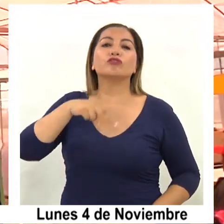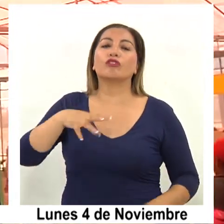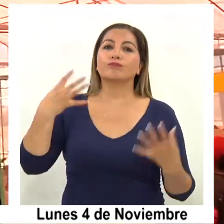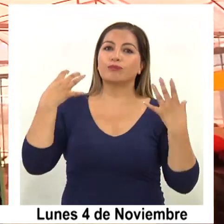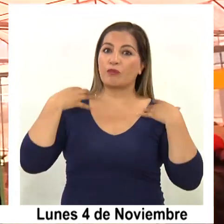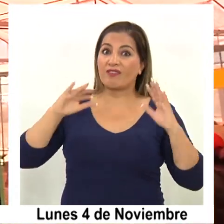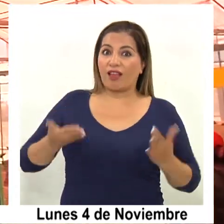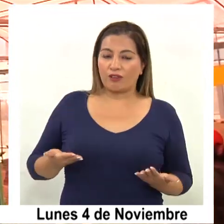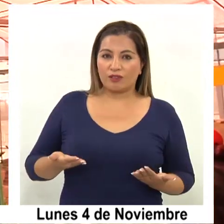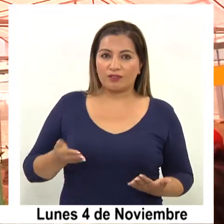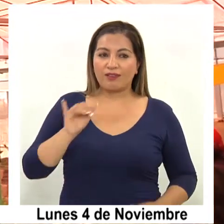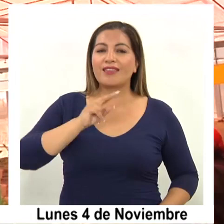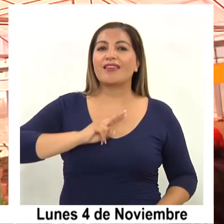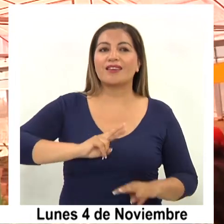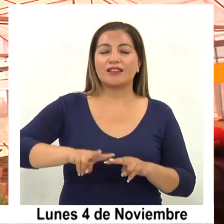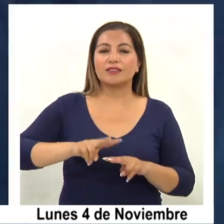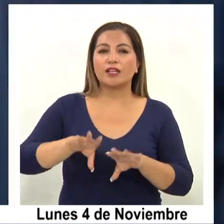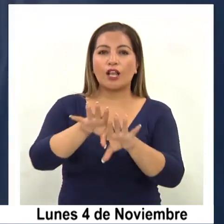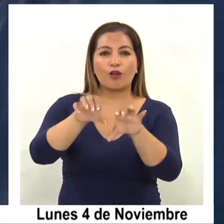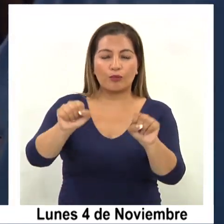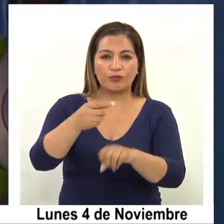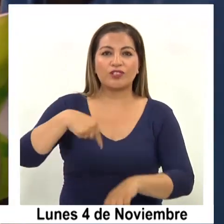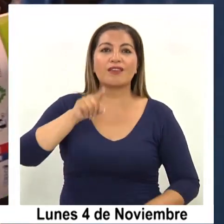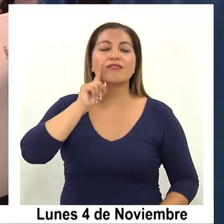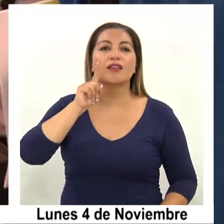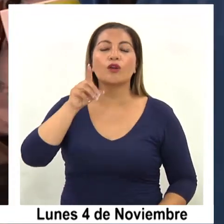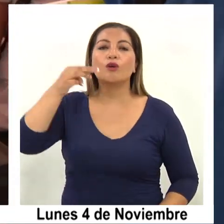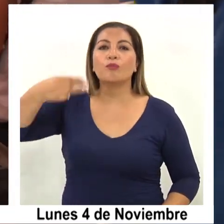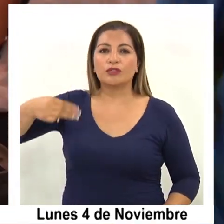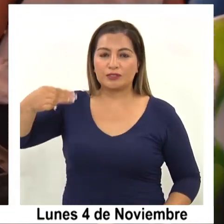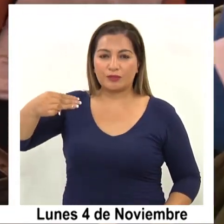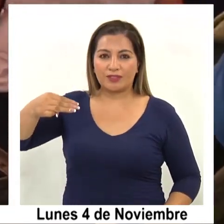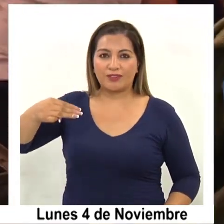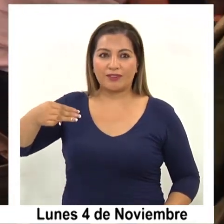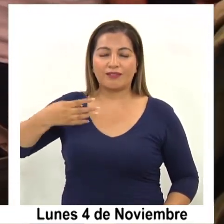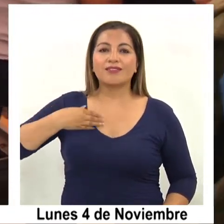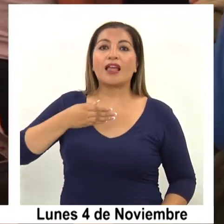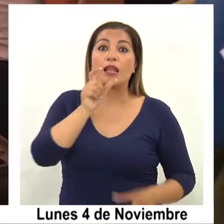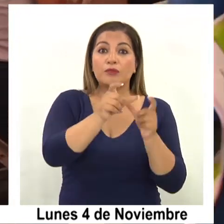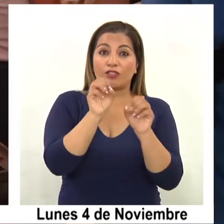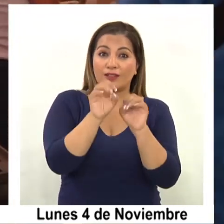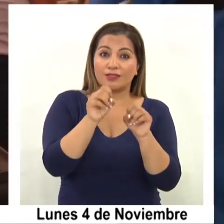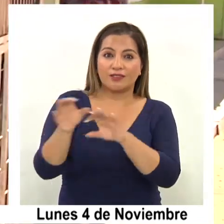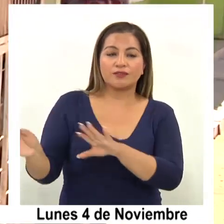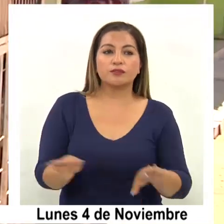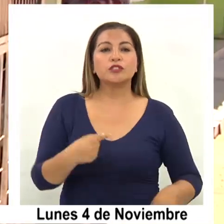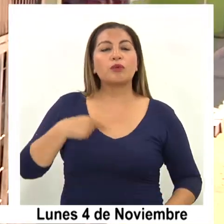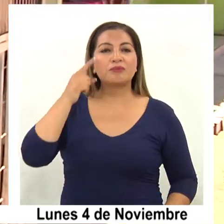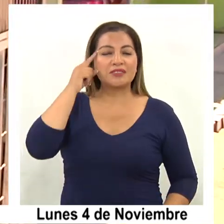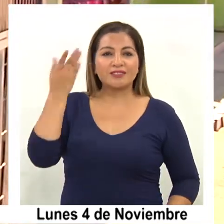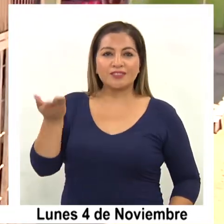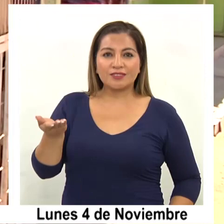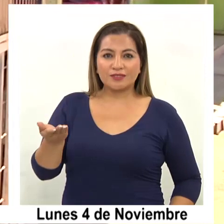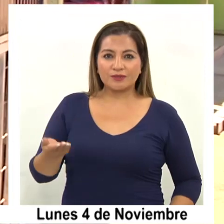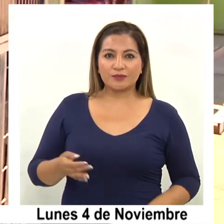y llevando a cabo el compromiso que tenemos con el municipio de capacitar a la gente. Me encuentro que